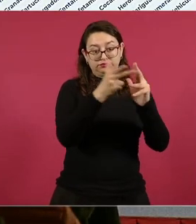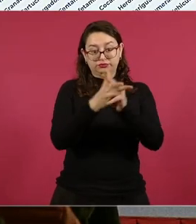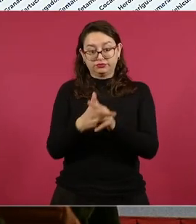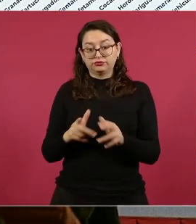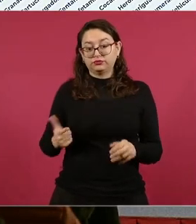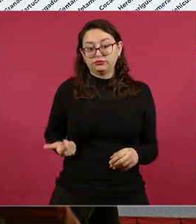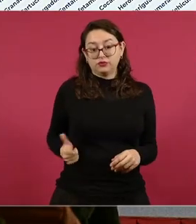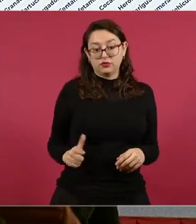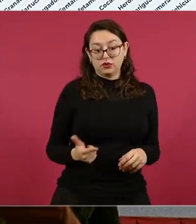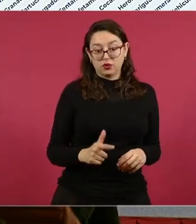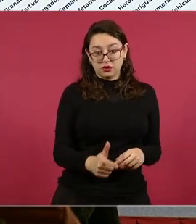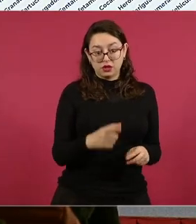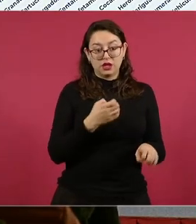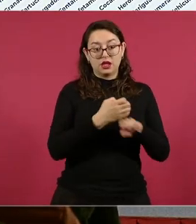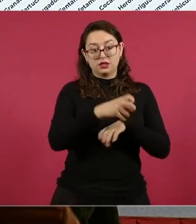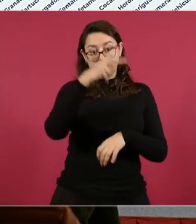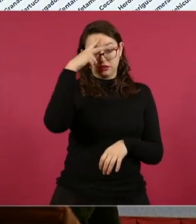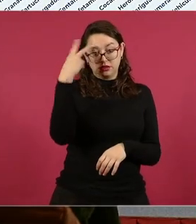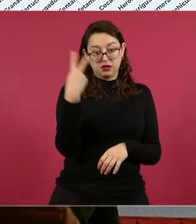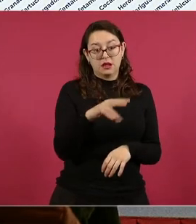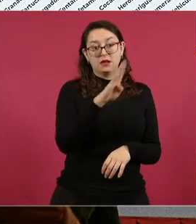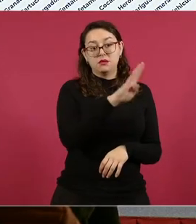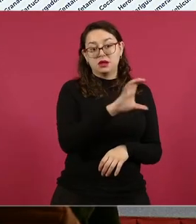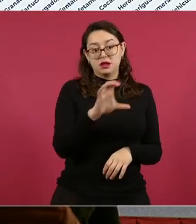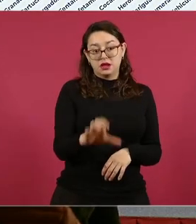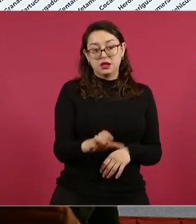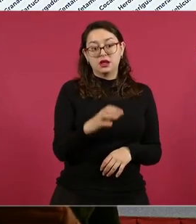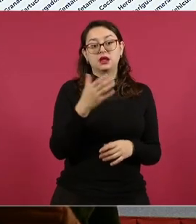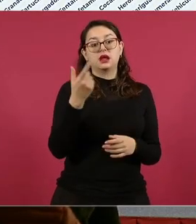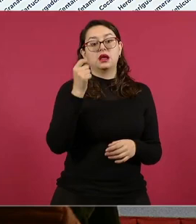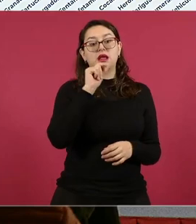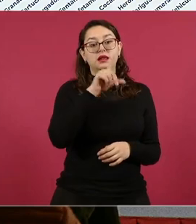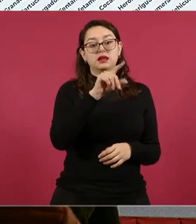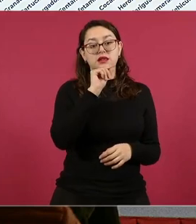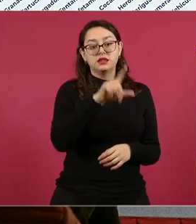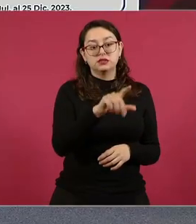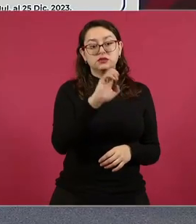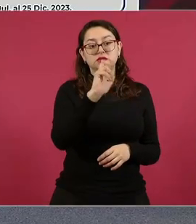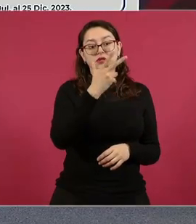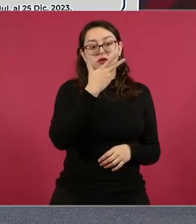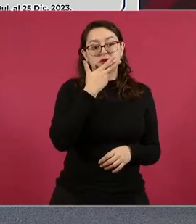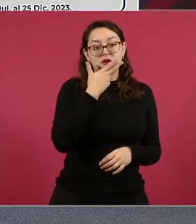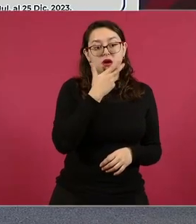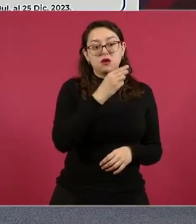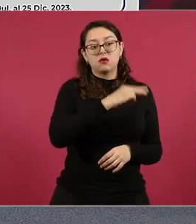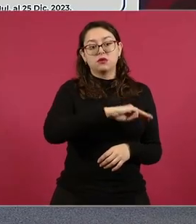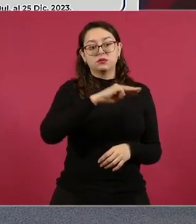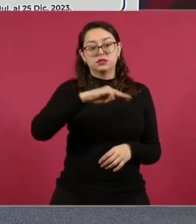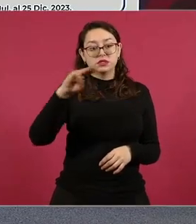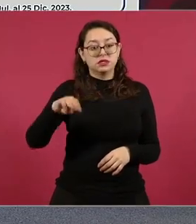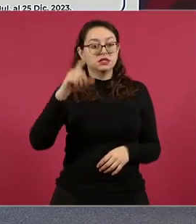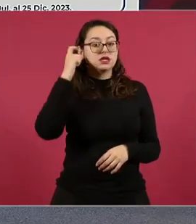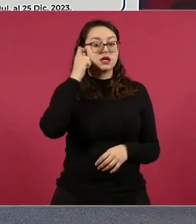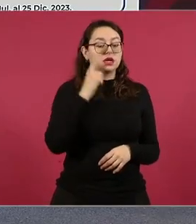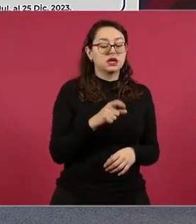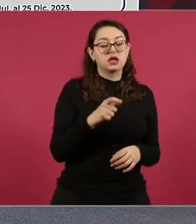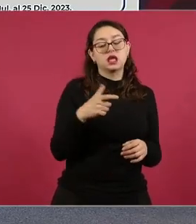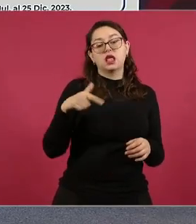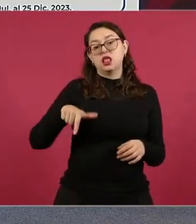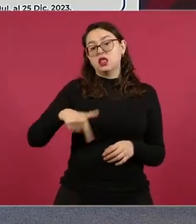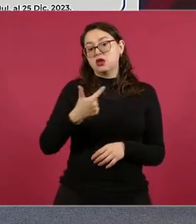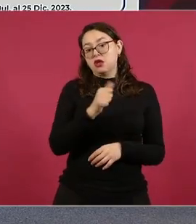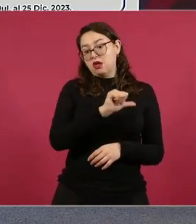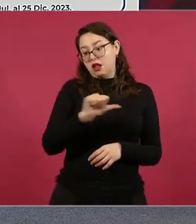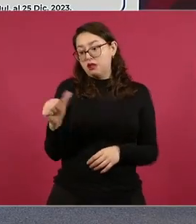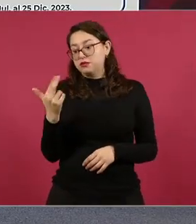Guanajuato, México, Baja California, Chihuahua, Jalisco, Michoacán y Guerrero. Y estas son los del periodo del 12 al 25 de